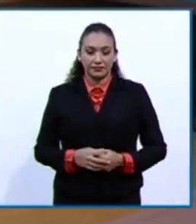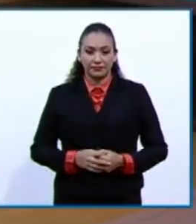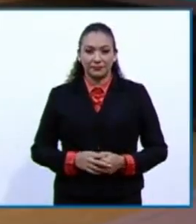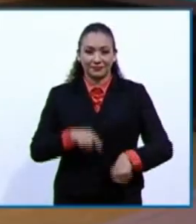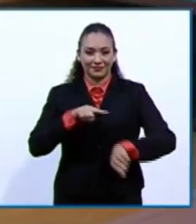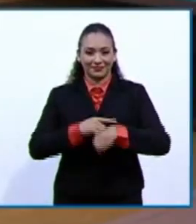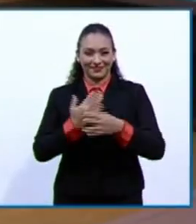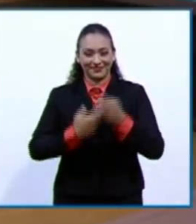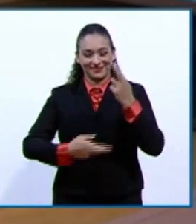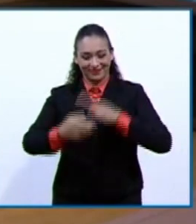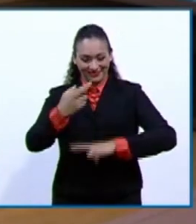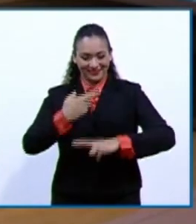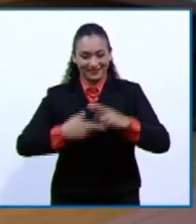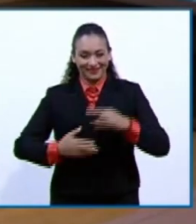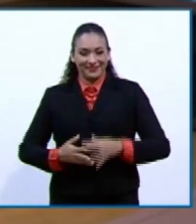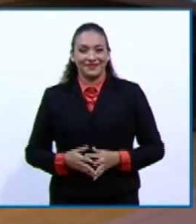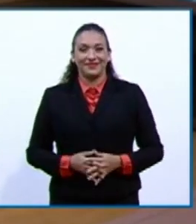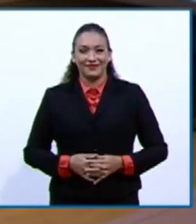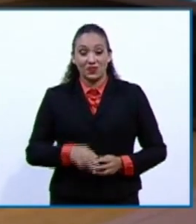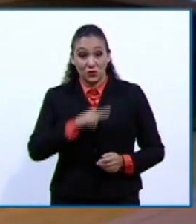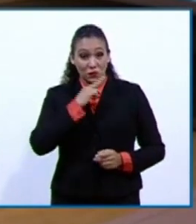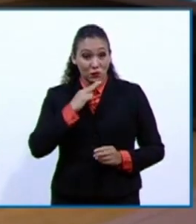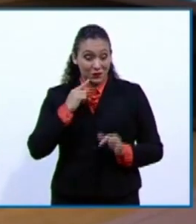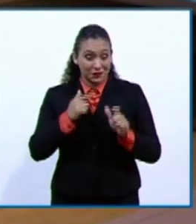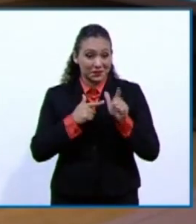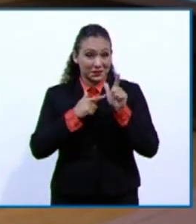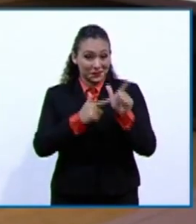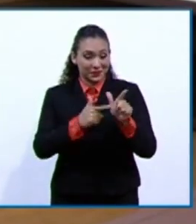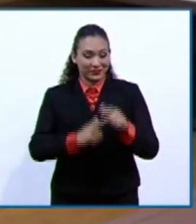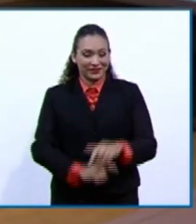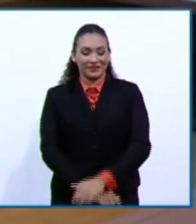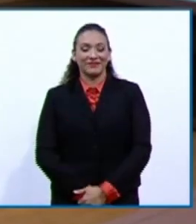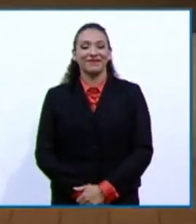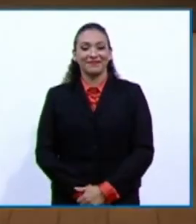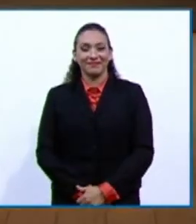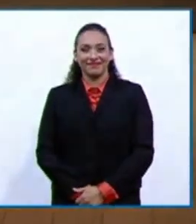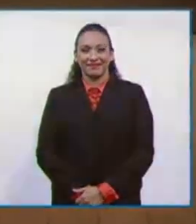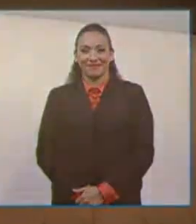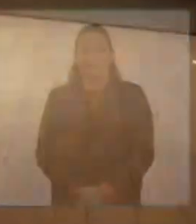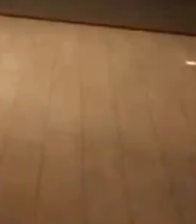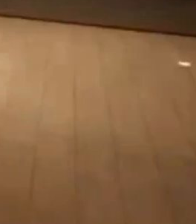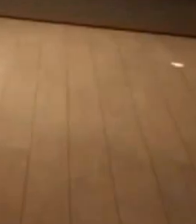Es momento de hacer una pausa, pero regresamos con más noticias. Estamos en Corte Informativo.